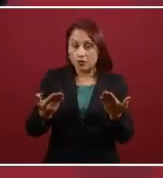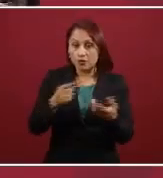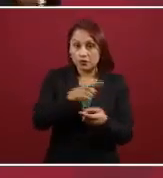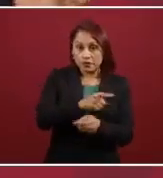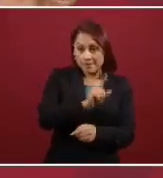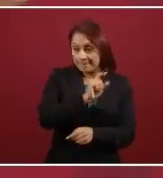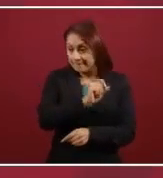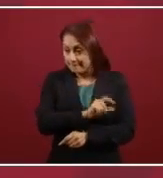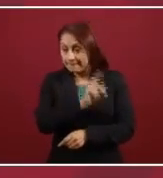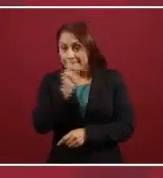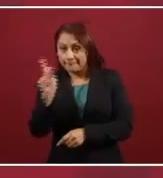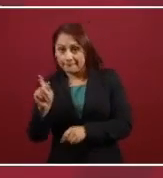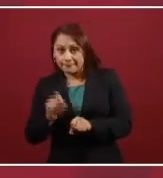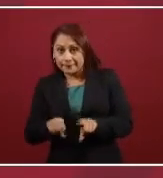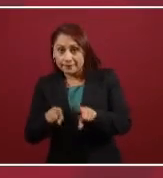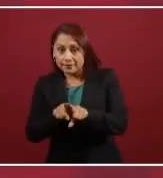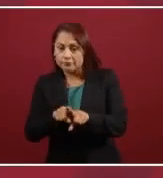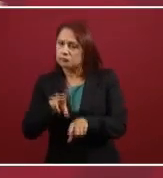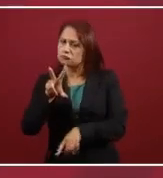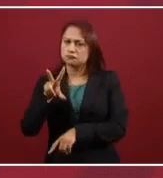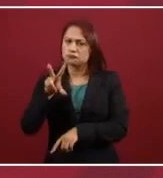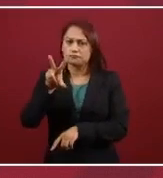Sí,